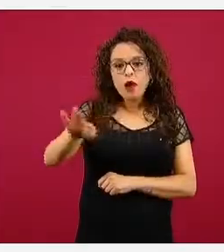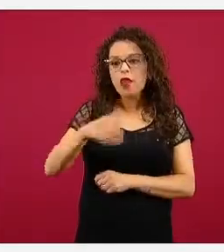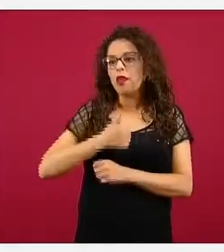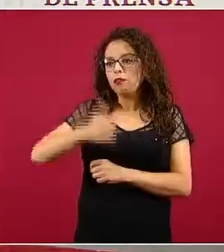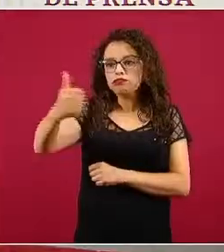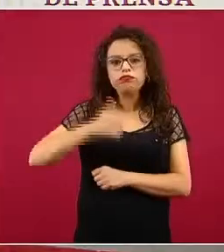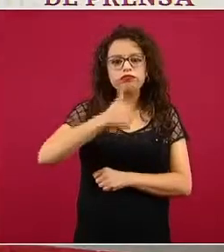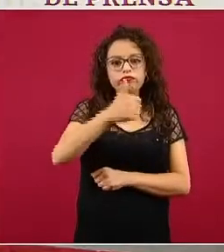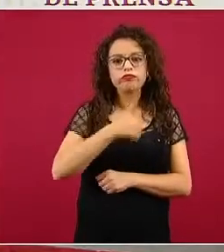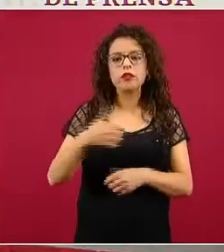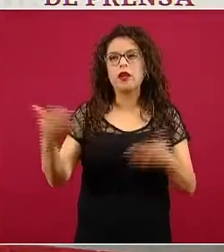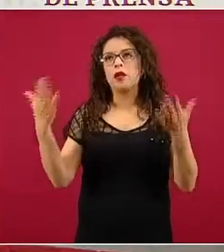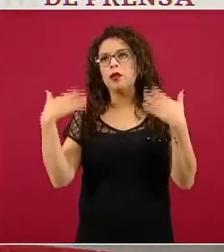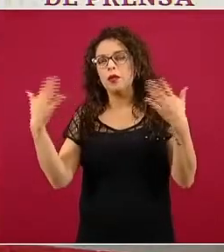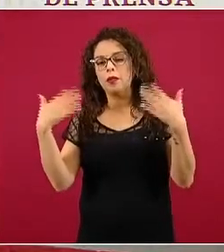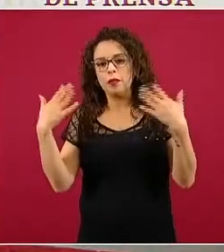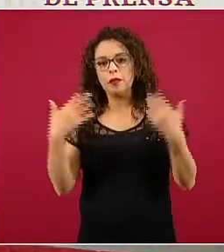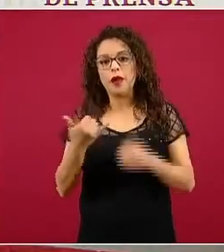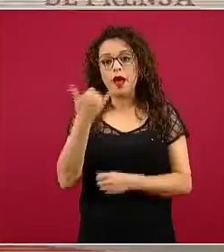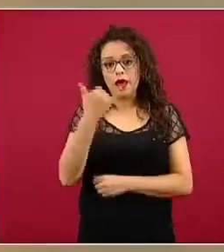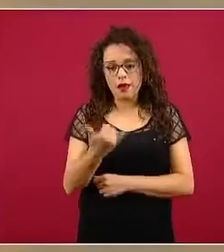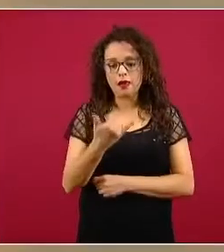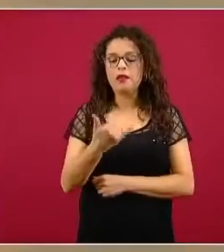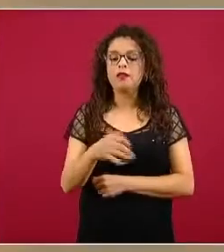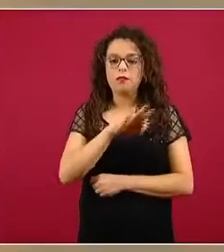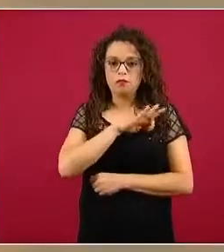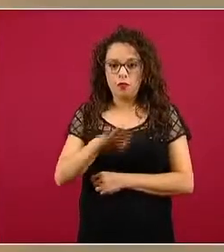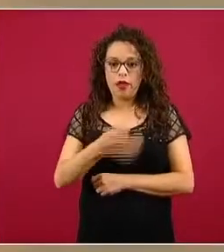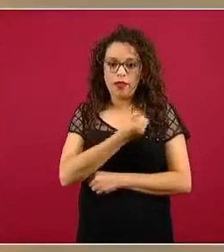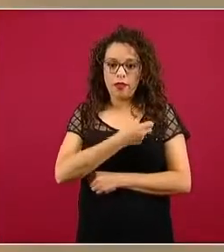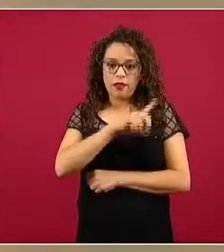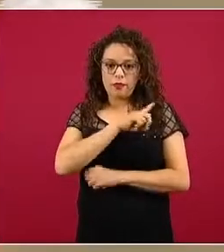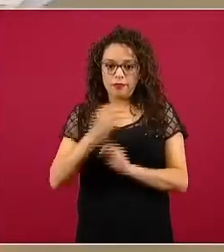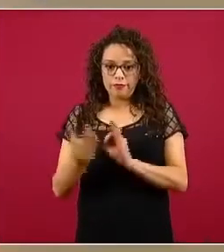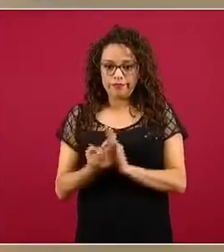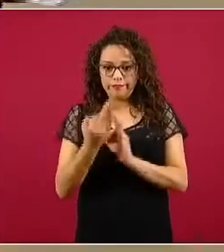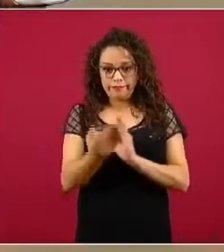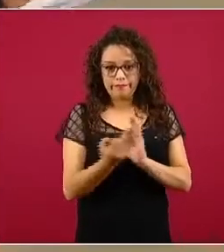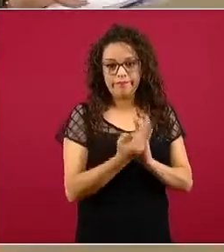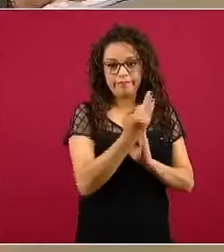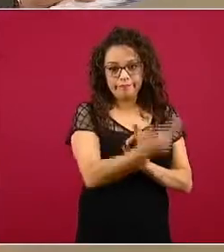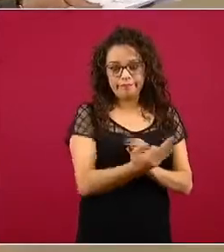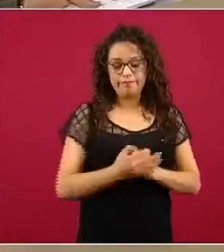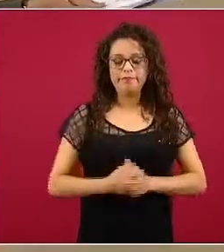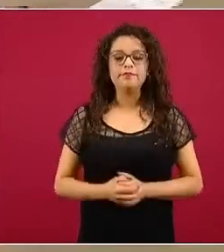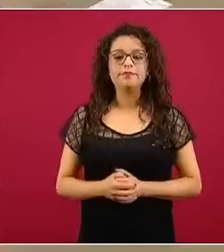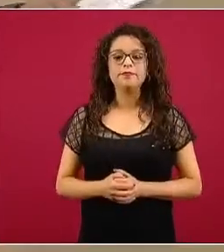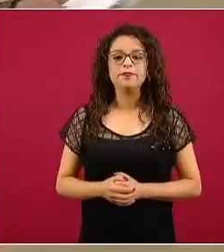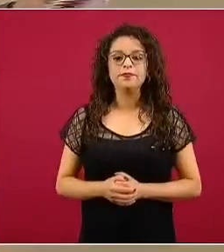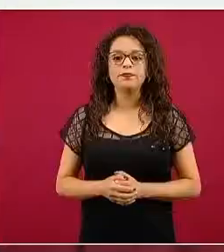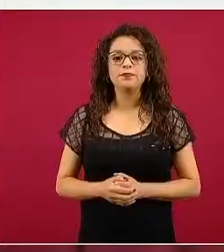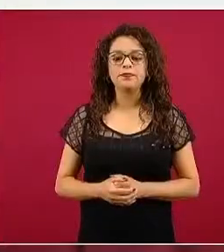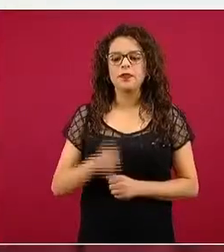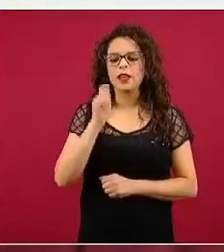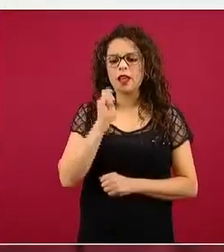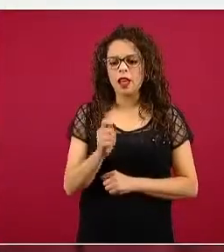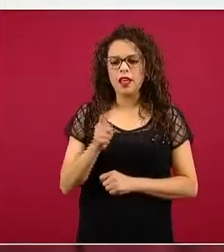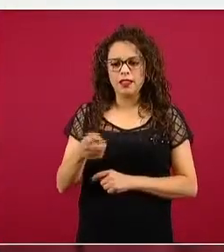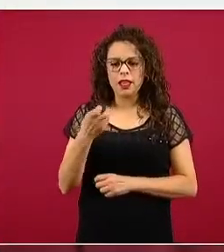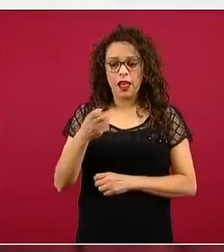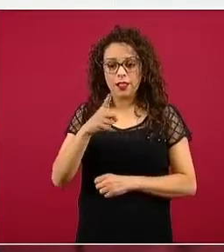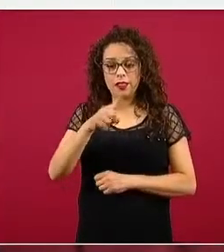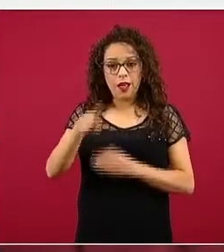libre y garantizar también la sana distancia. La que sigue, por favor. La aceptación en el uso de las ciclovías emergentes fue muy